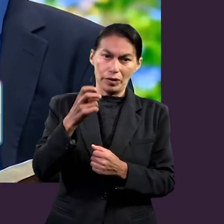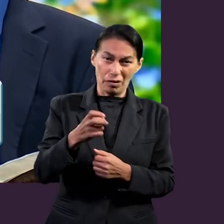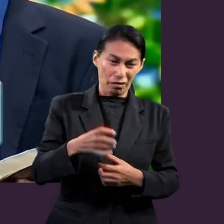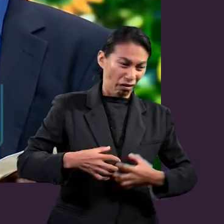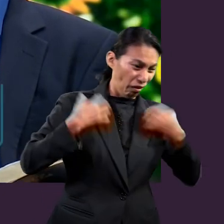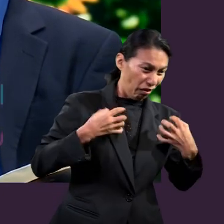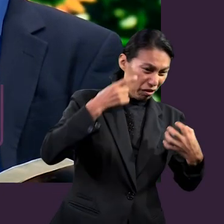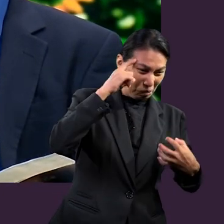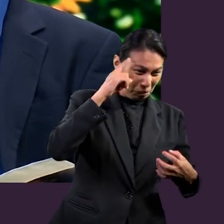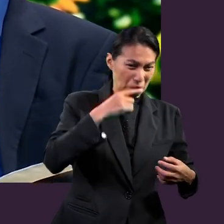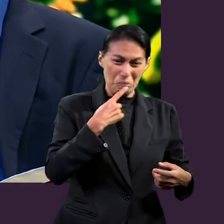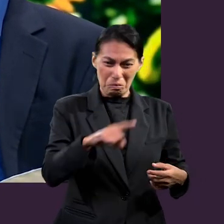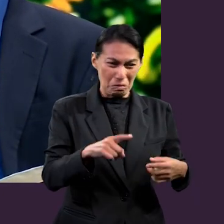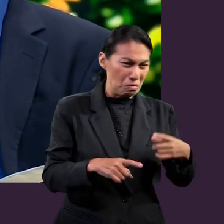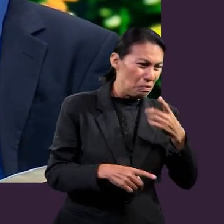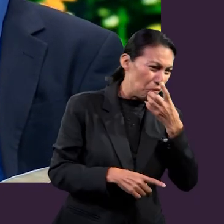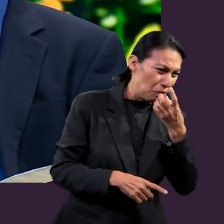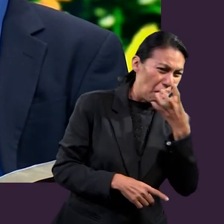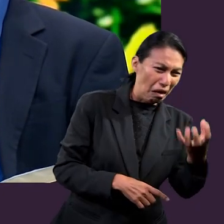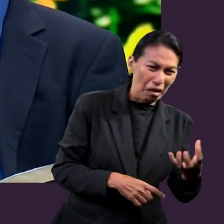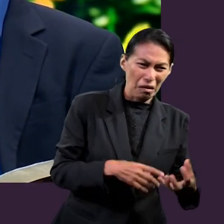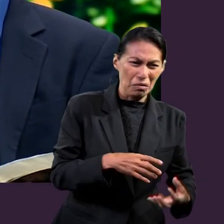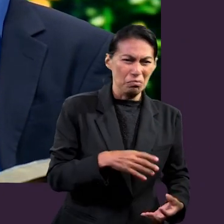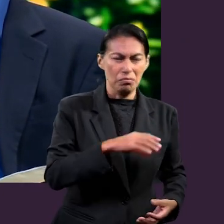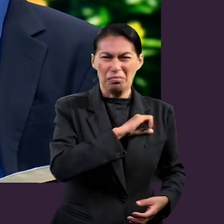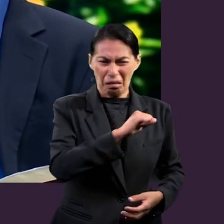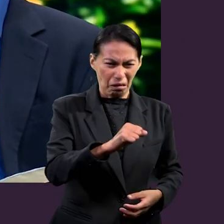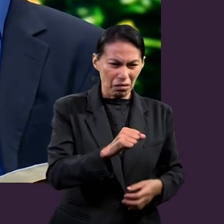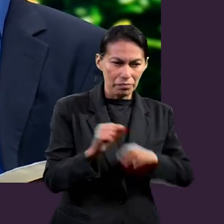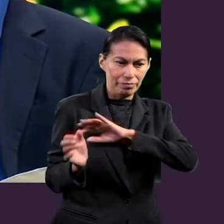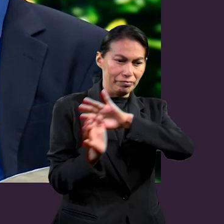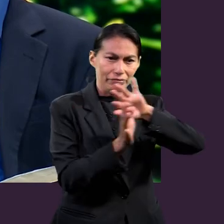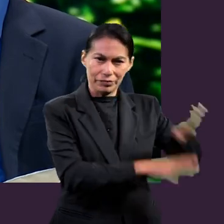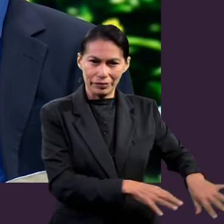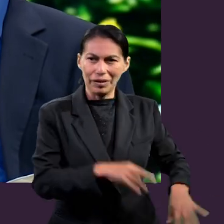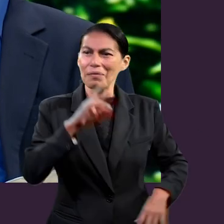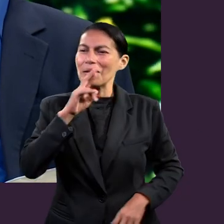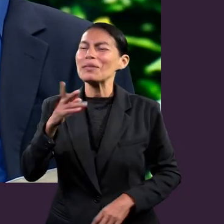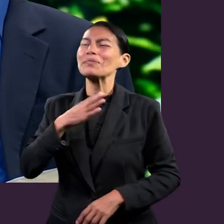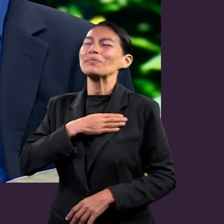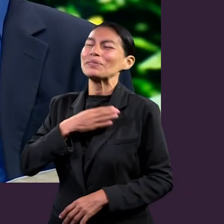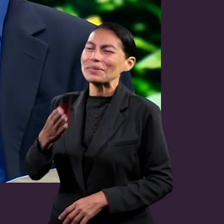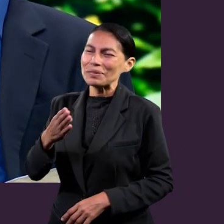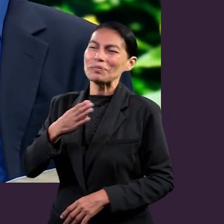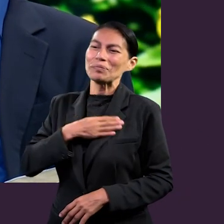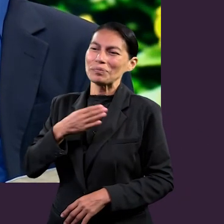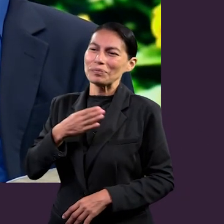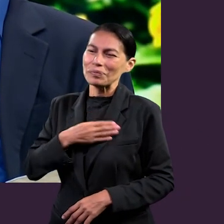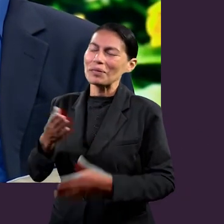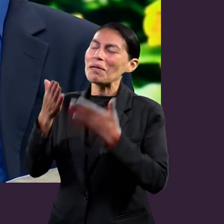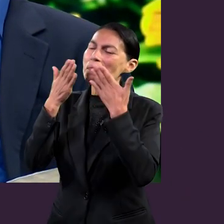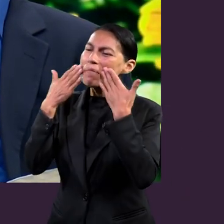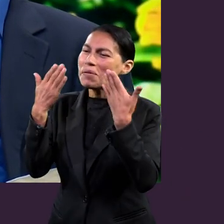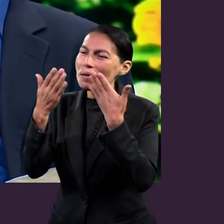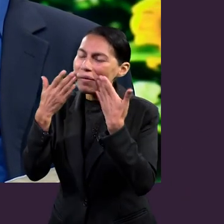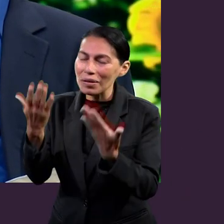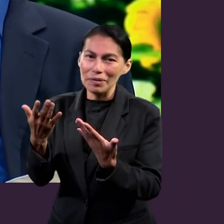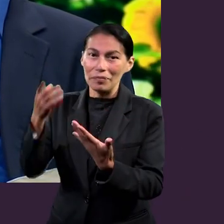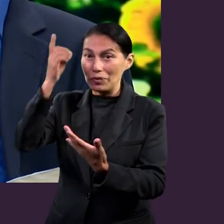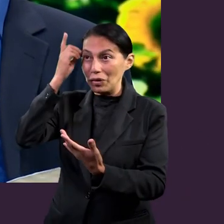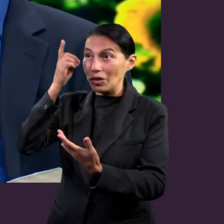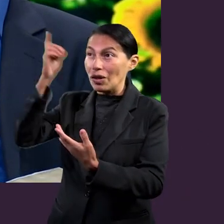Entonces, contrasta actitudes negativas, ira y enojo, maledicencia, con bondad, con gentileza.